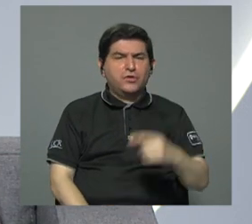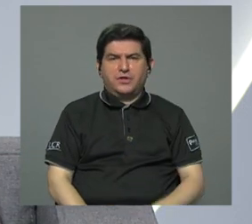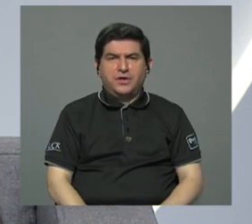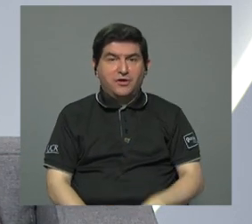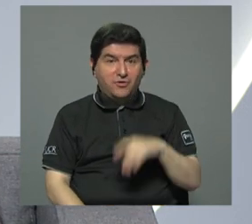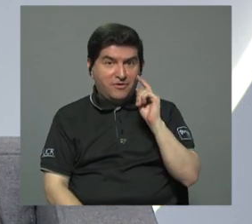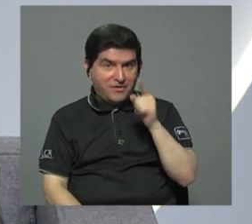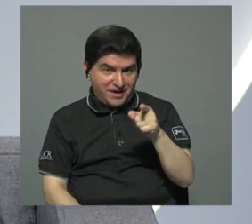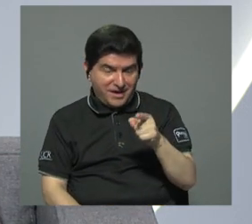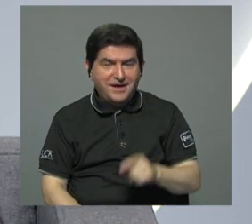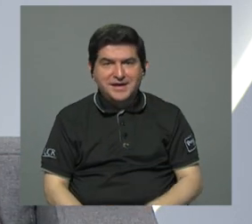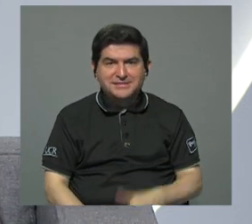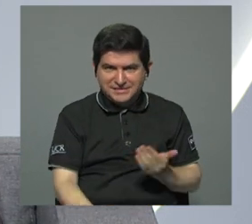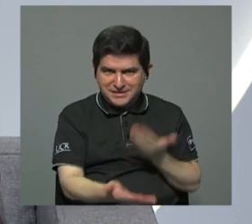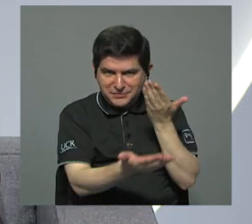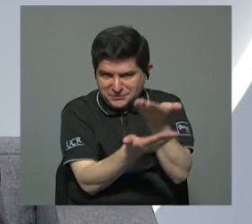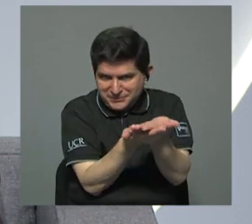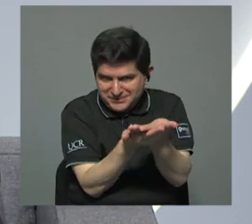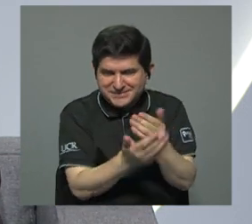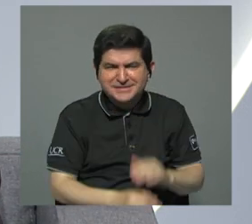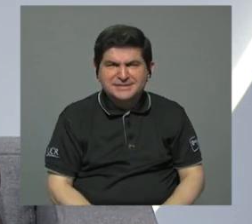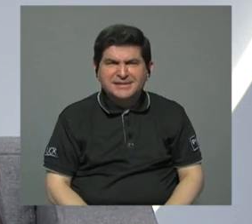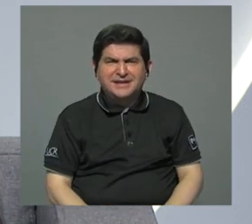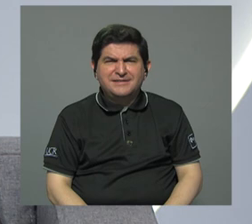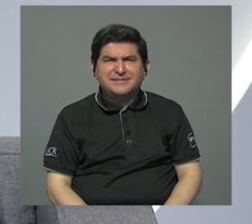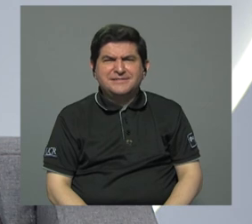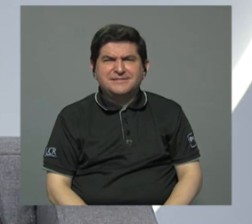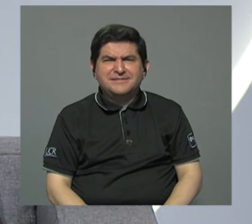esa sobre esta propuesta que